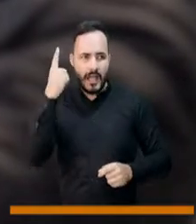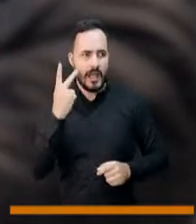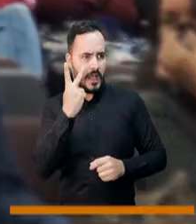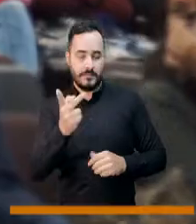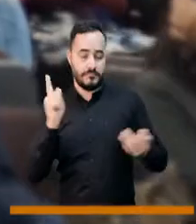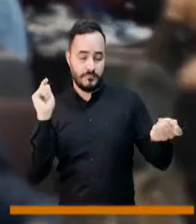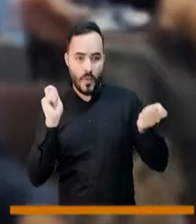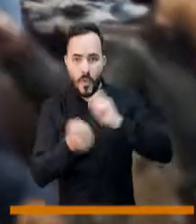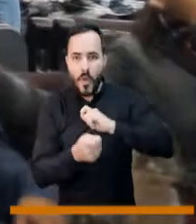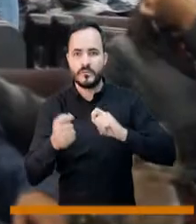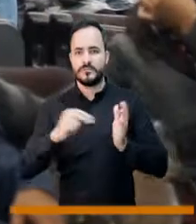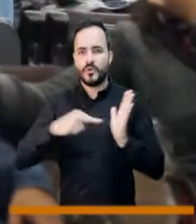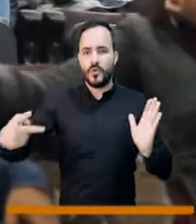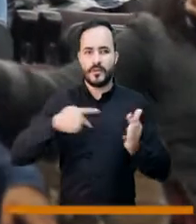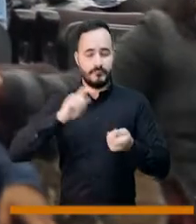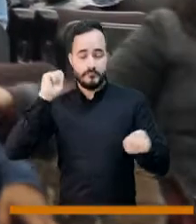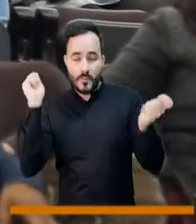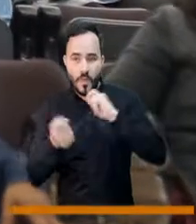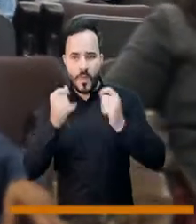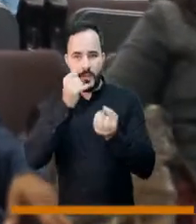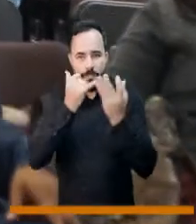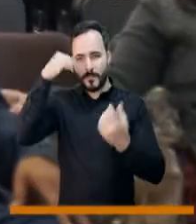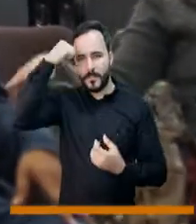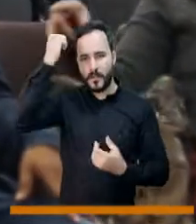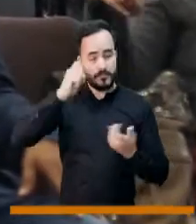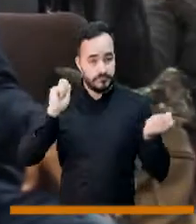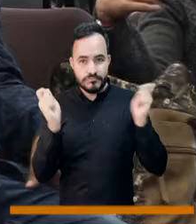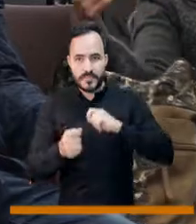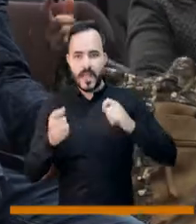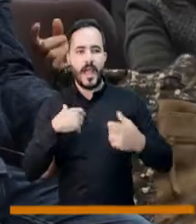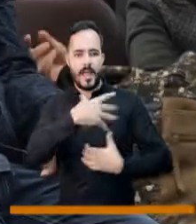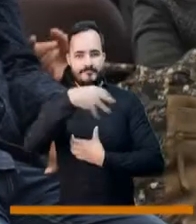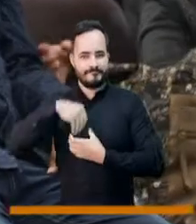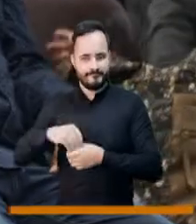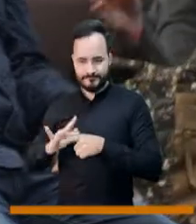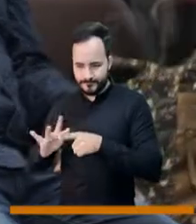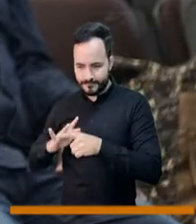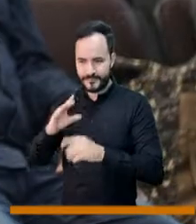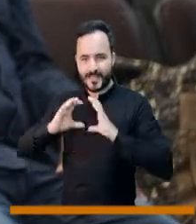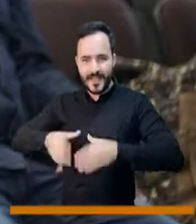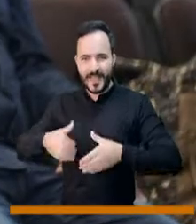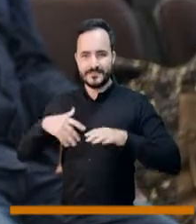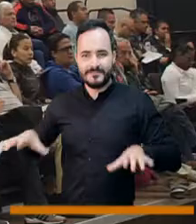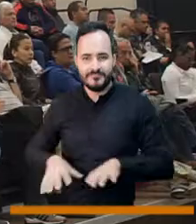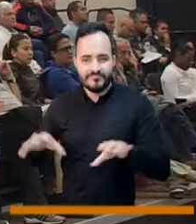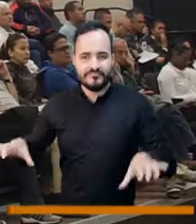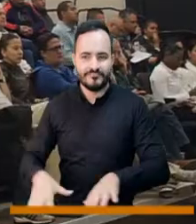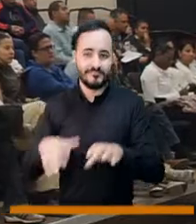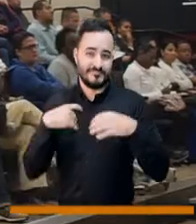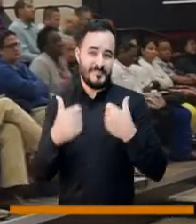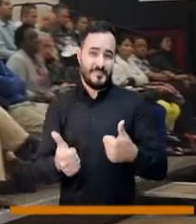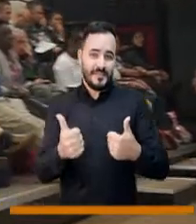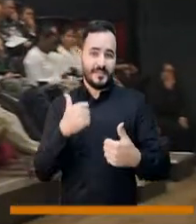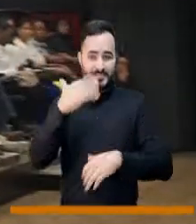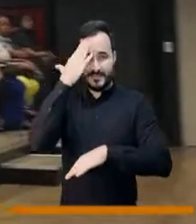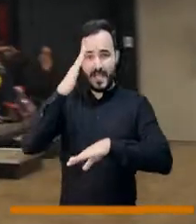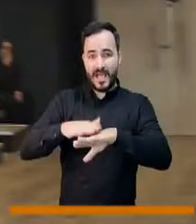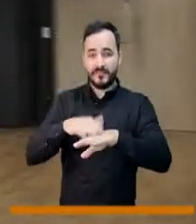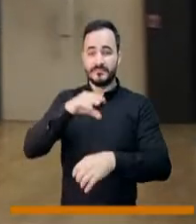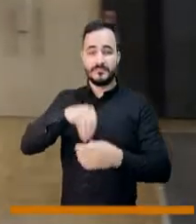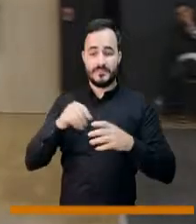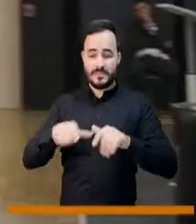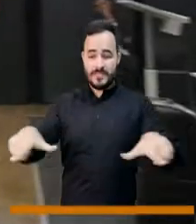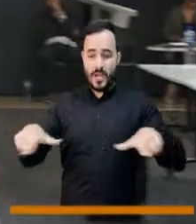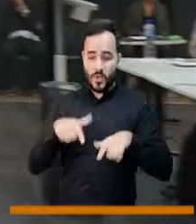nueva información de los cambios tecnológicos, de los cambios pedagógicos, y la incorporan en su salón de clases y fuera del salón de clases, porque ya la formación